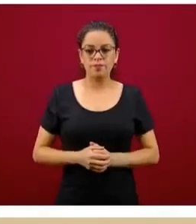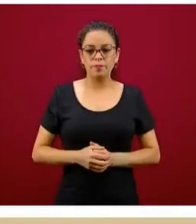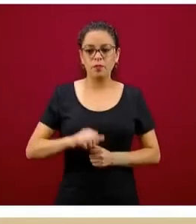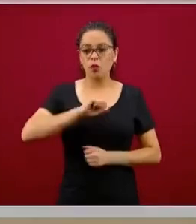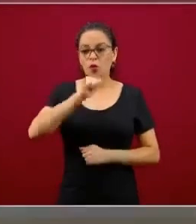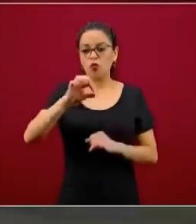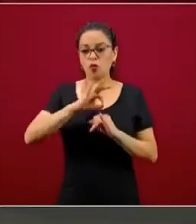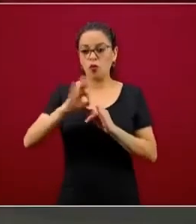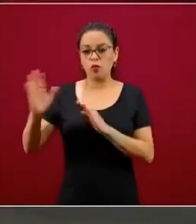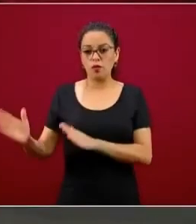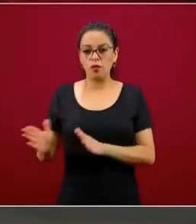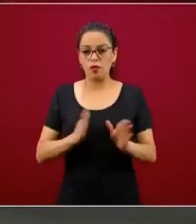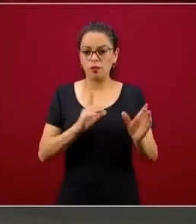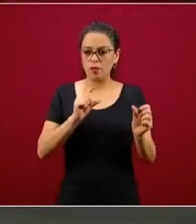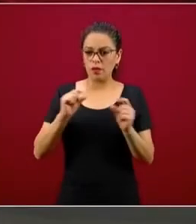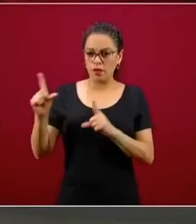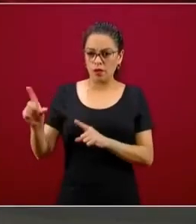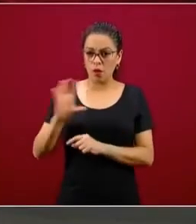esta es la última?